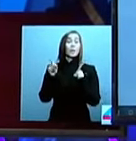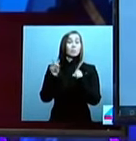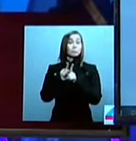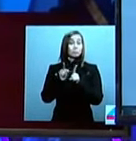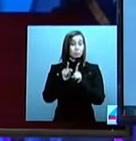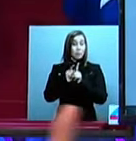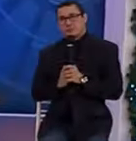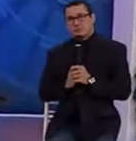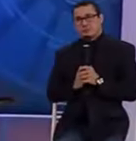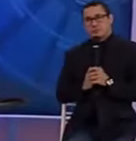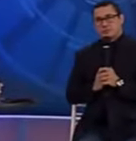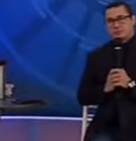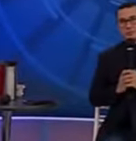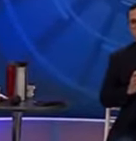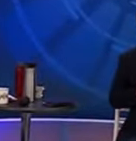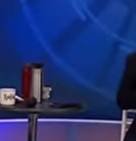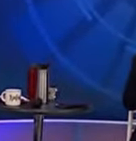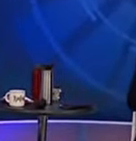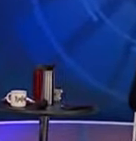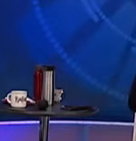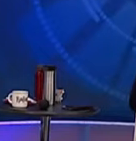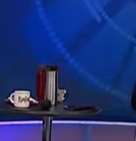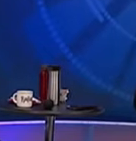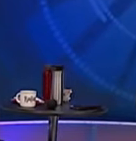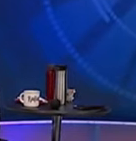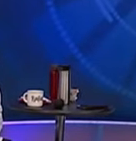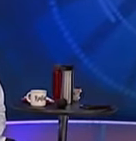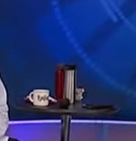frontera, que es la misma autoridad,